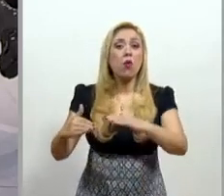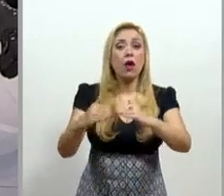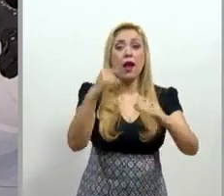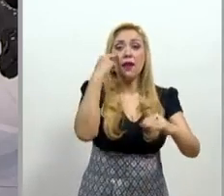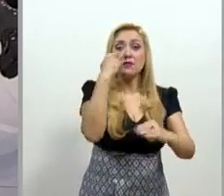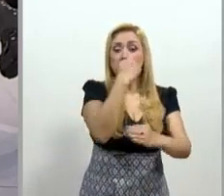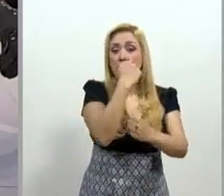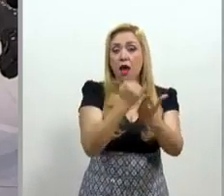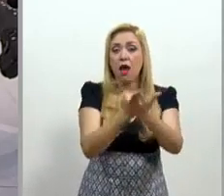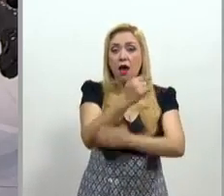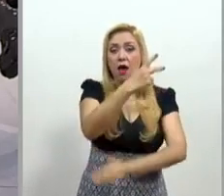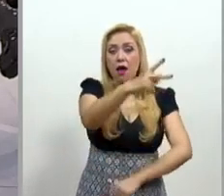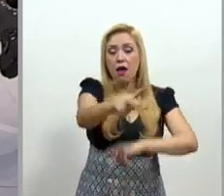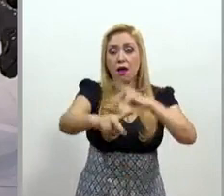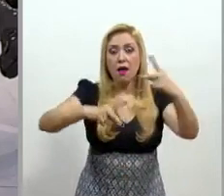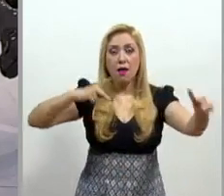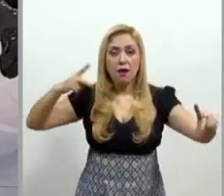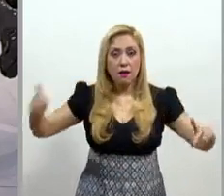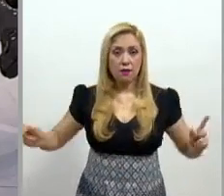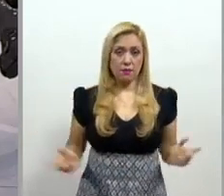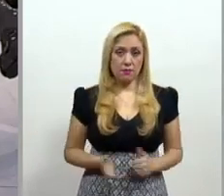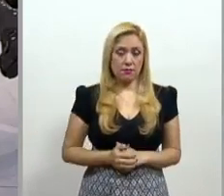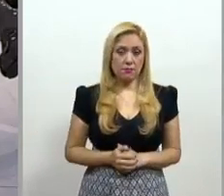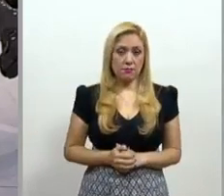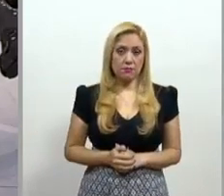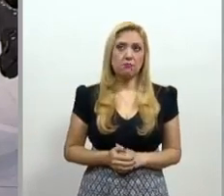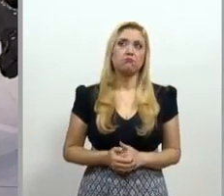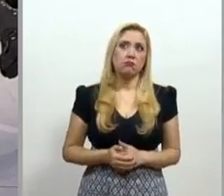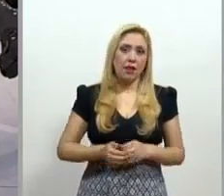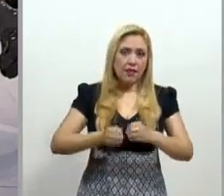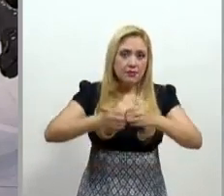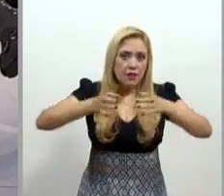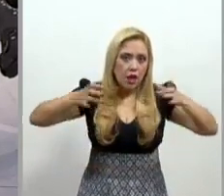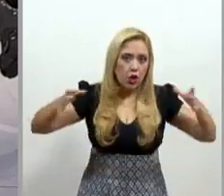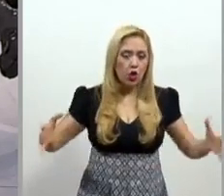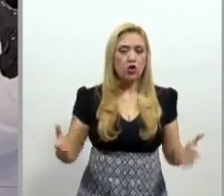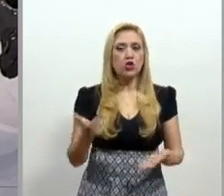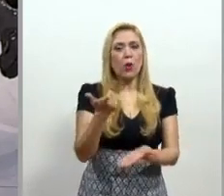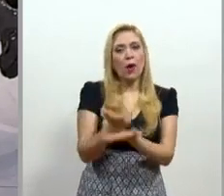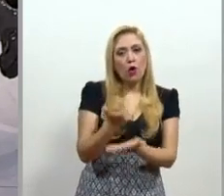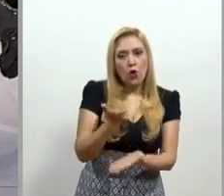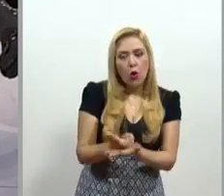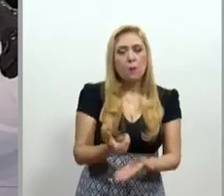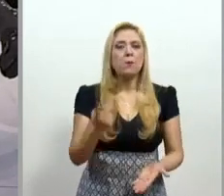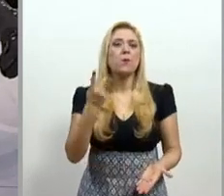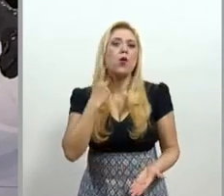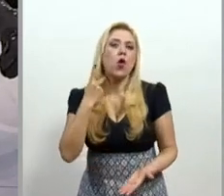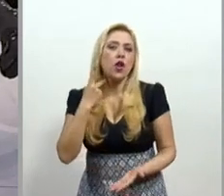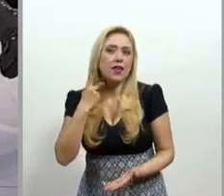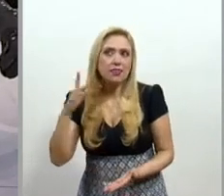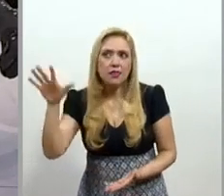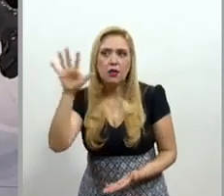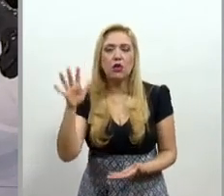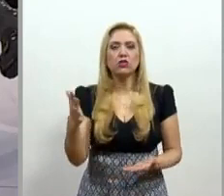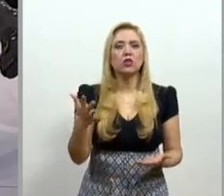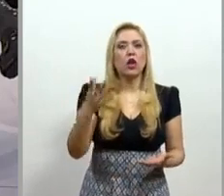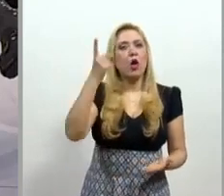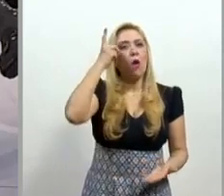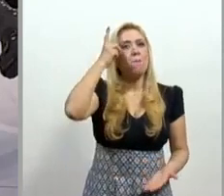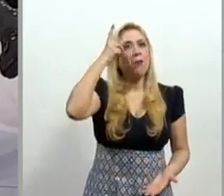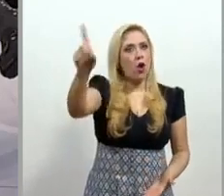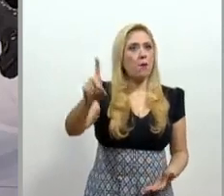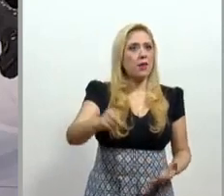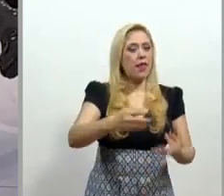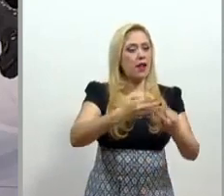este ámbito donde las políticas públicas de desarrollo económicas, de explotación de la propiedad, quedaban exentas al